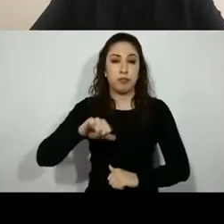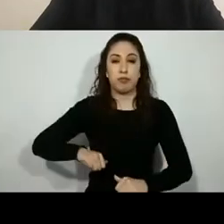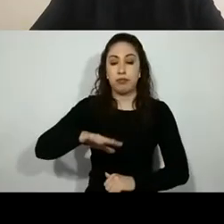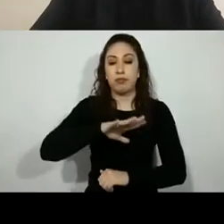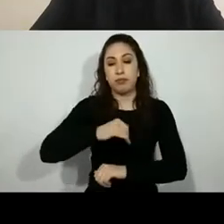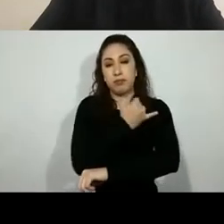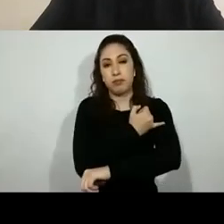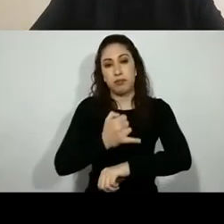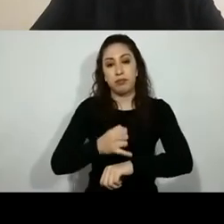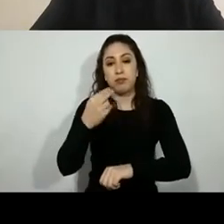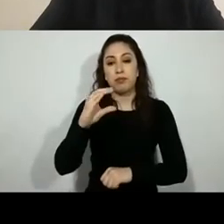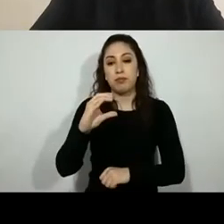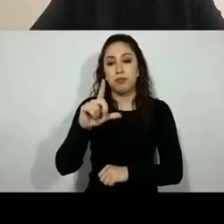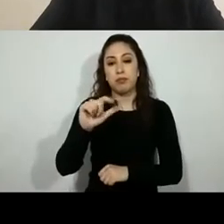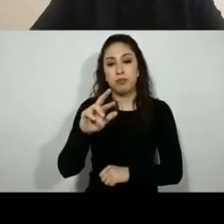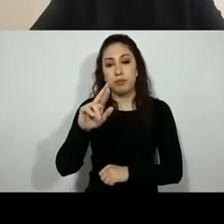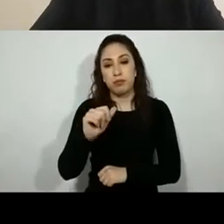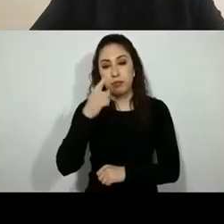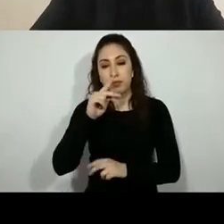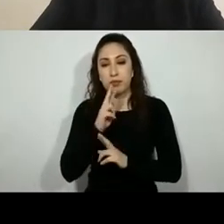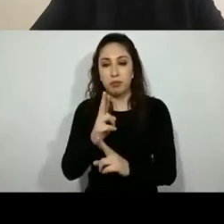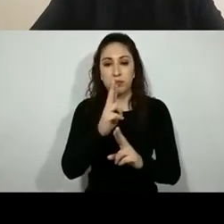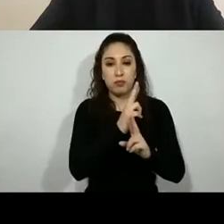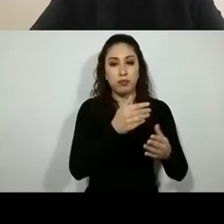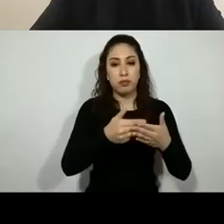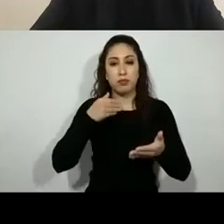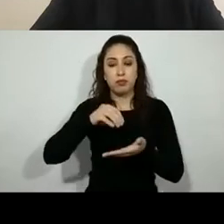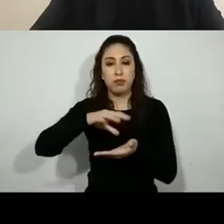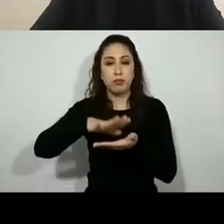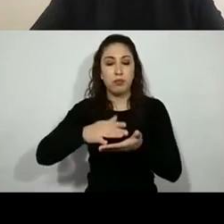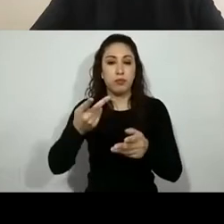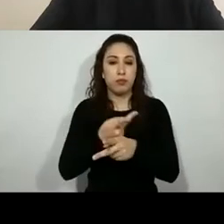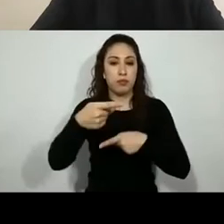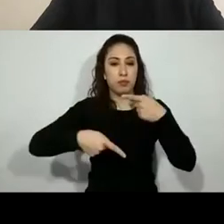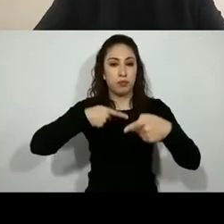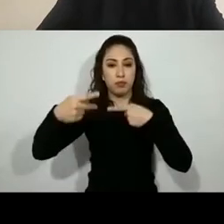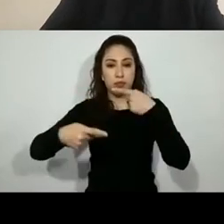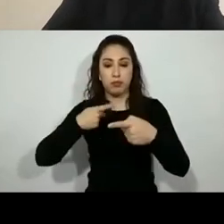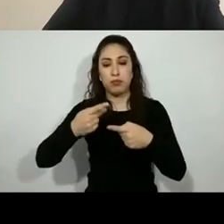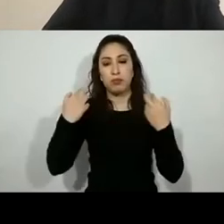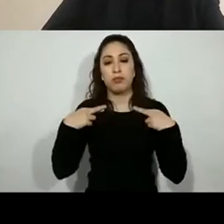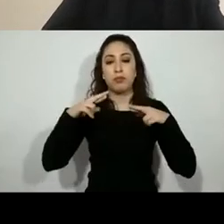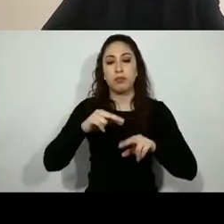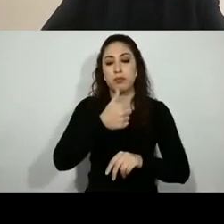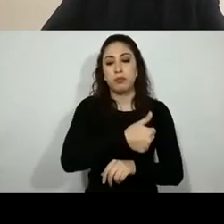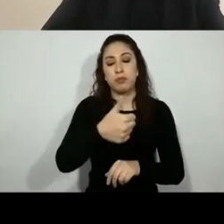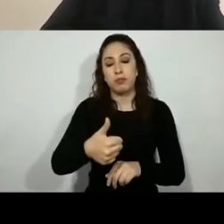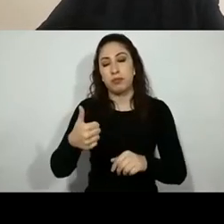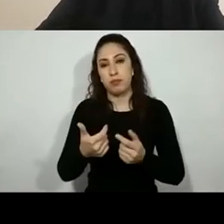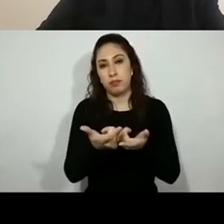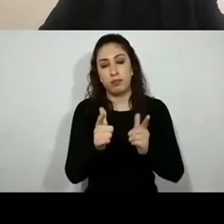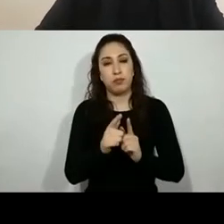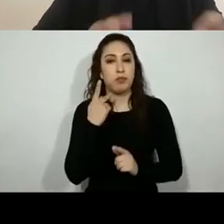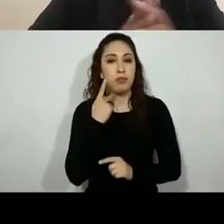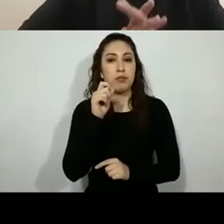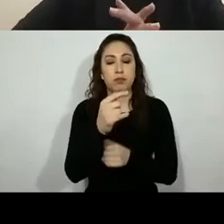Marina Brugada, para dar respuesta al bloque de las preguntas enviadas con antelación por parte de cada grupo, asociación parlamentaria, así como de las